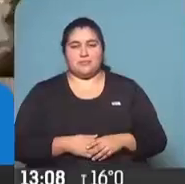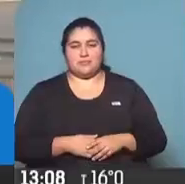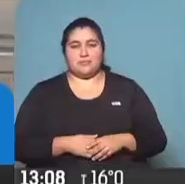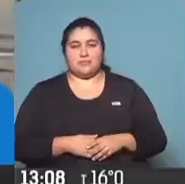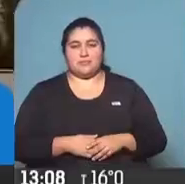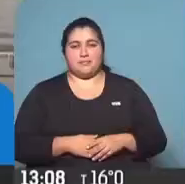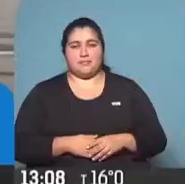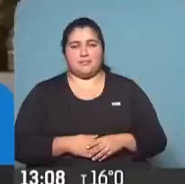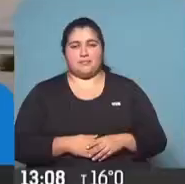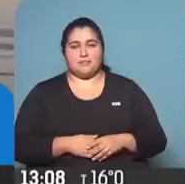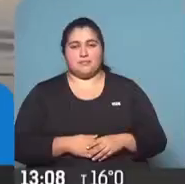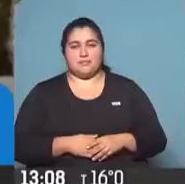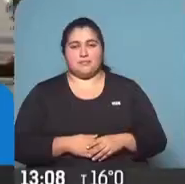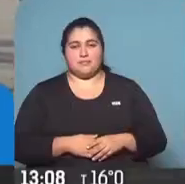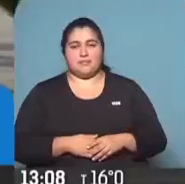y